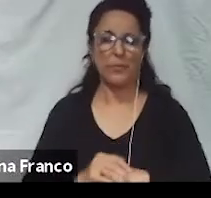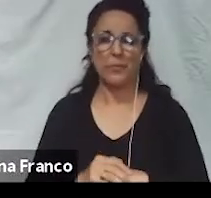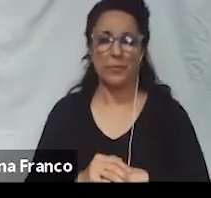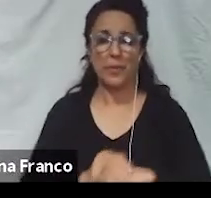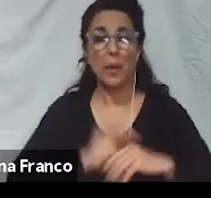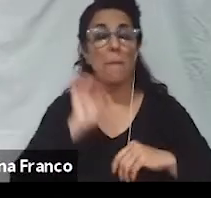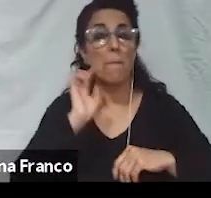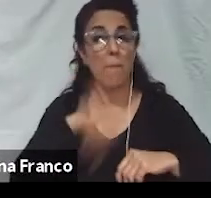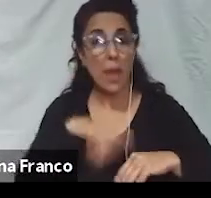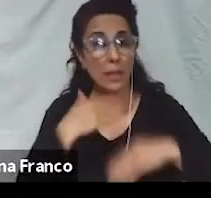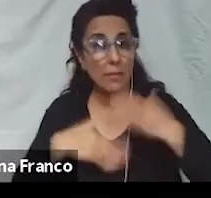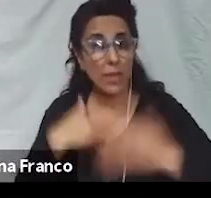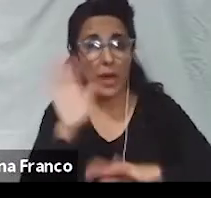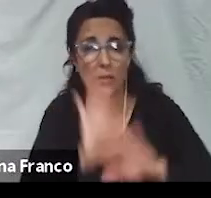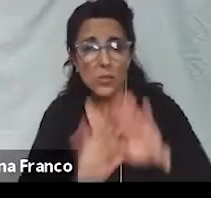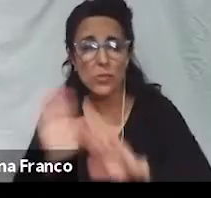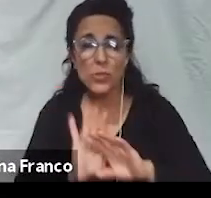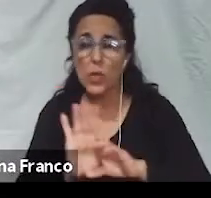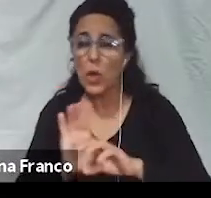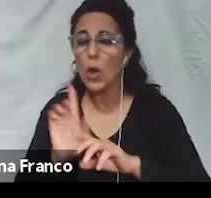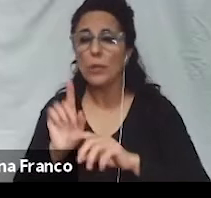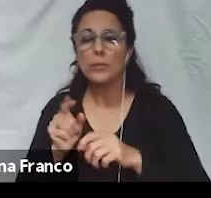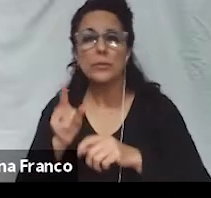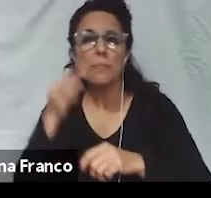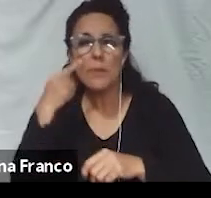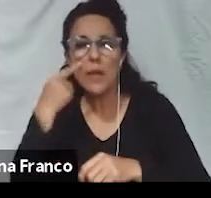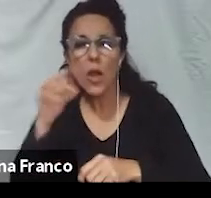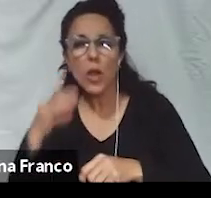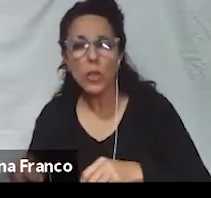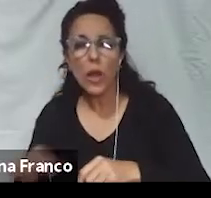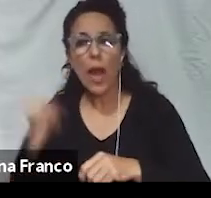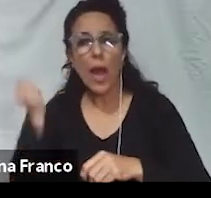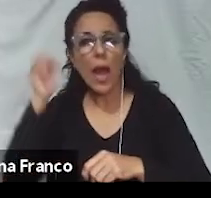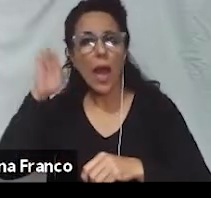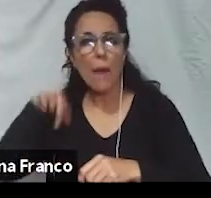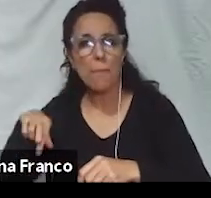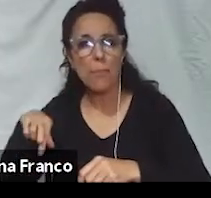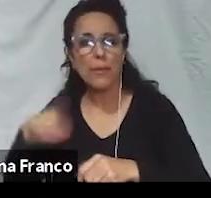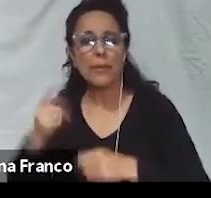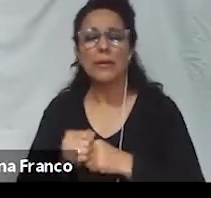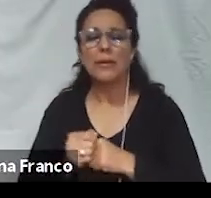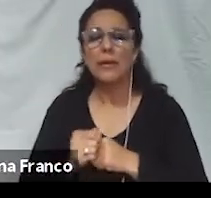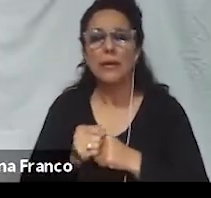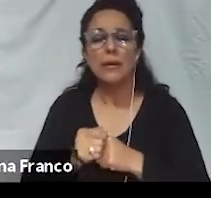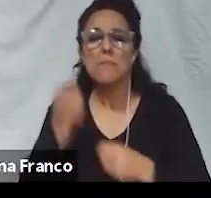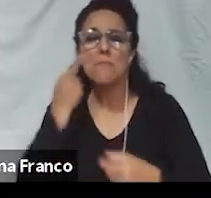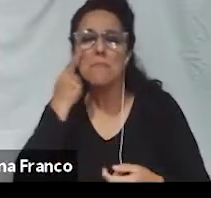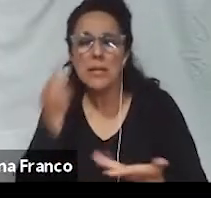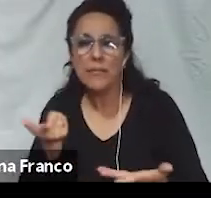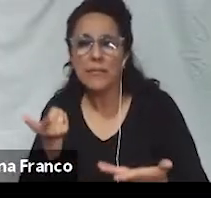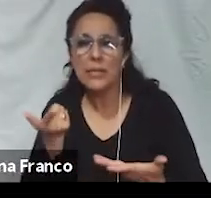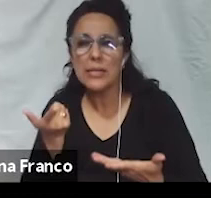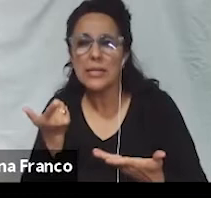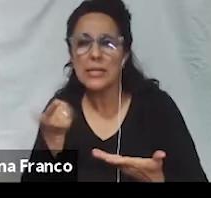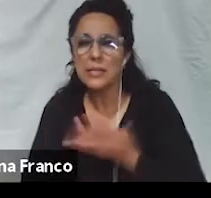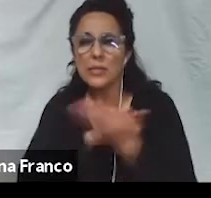durante esta planificación vamos a hacer una primera revisión del sitio web o la app. Vamos a ver en qué estado